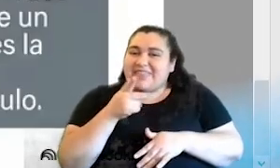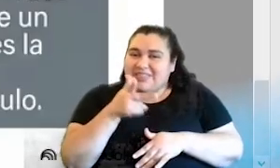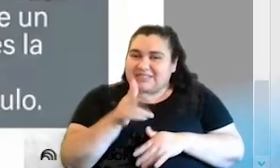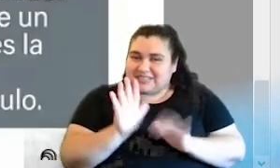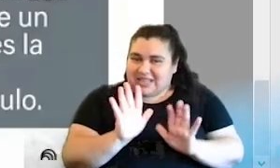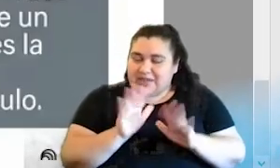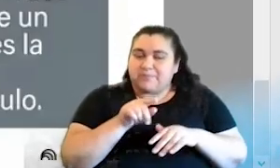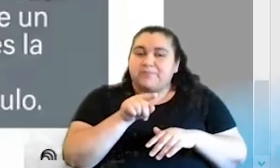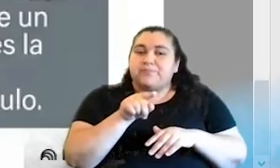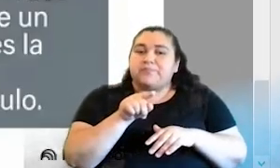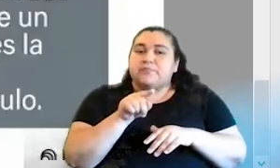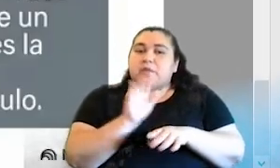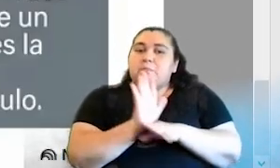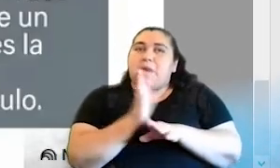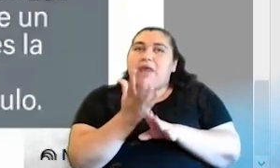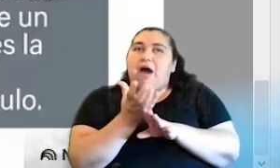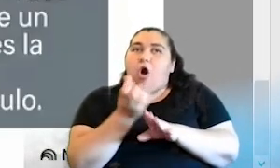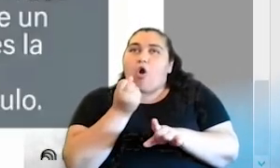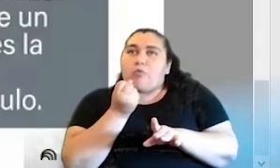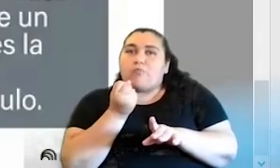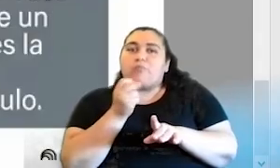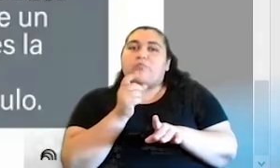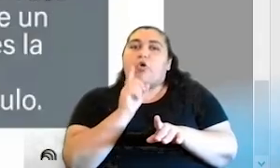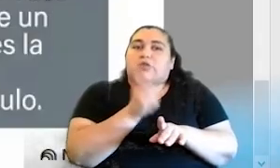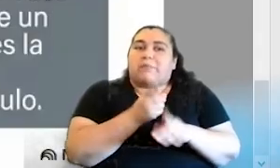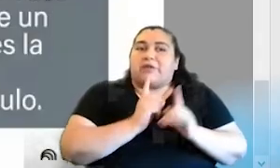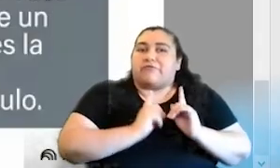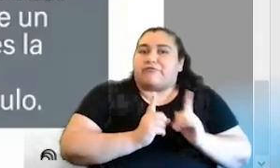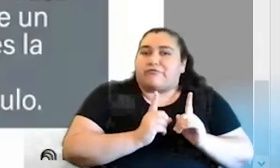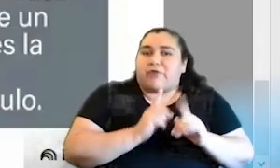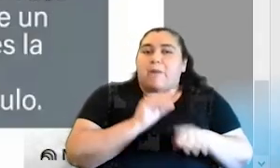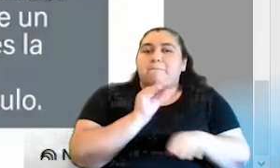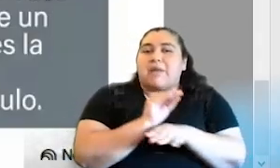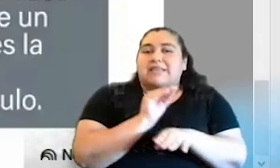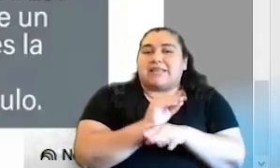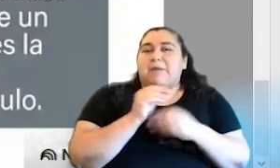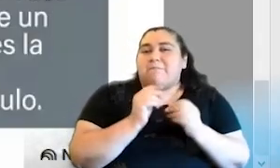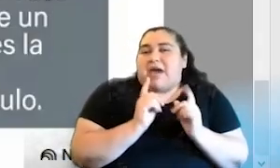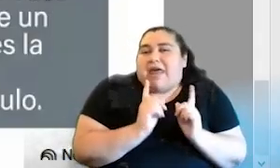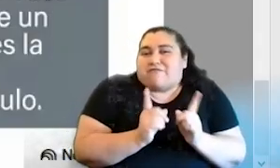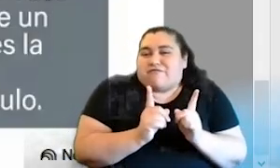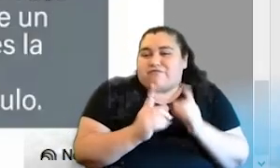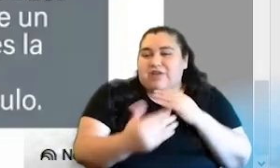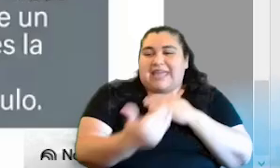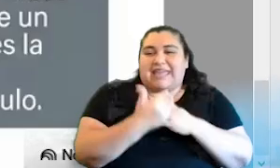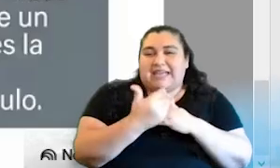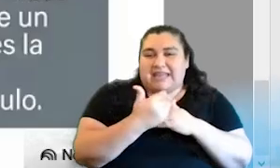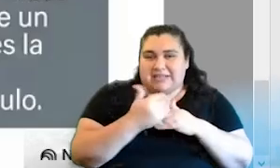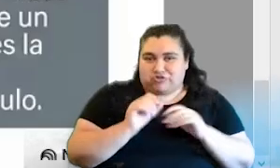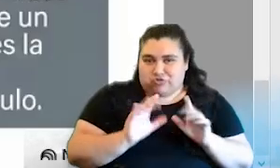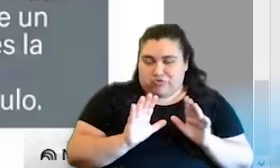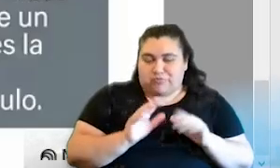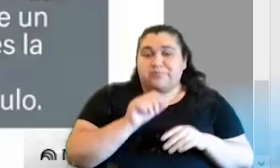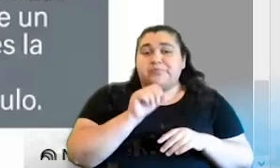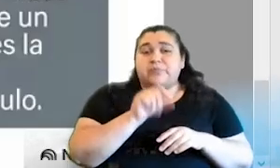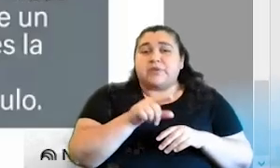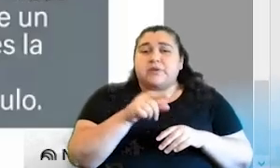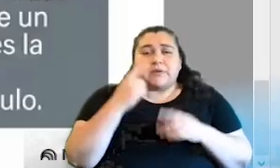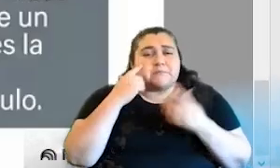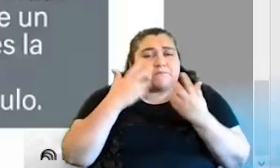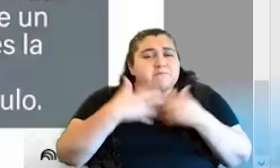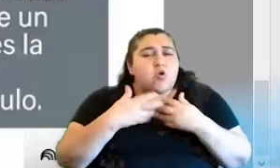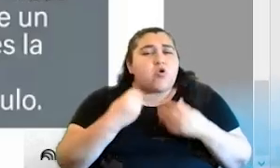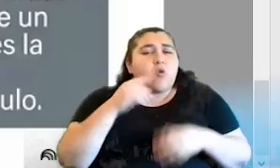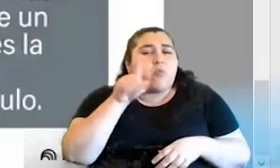obtener o bien para mantener y conservar la fuente generadora de ingresos. Y acá la pregunta que uno se tiene que hacer, ¿cuál es la fuente generadora